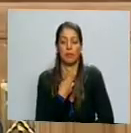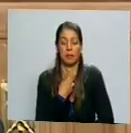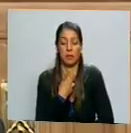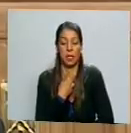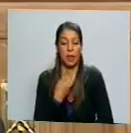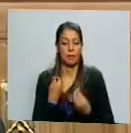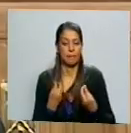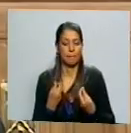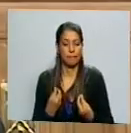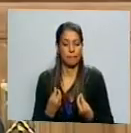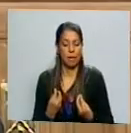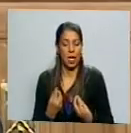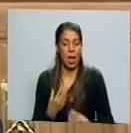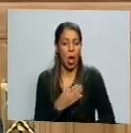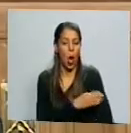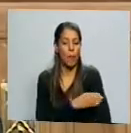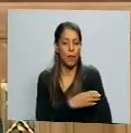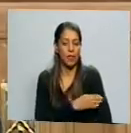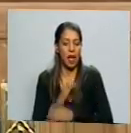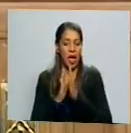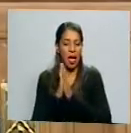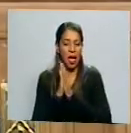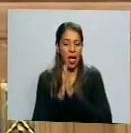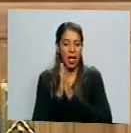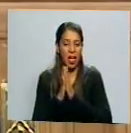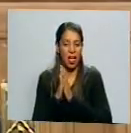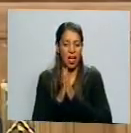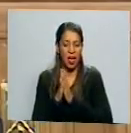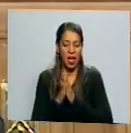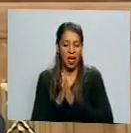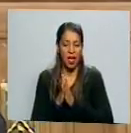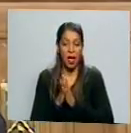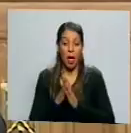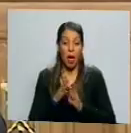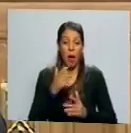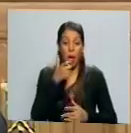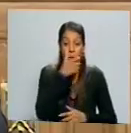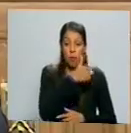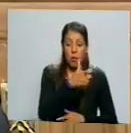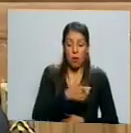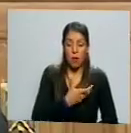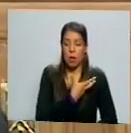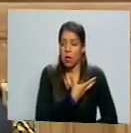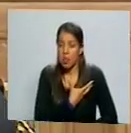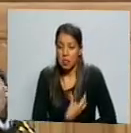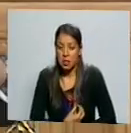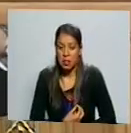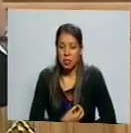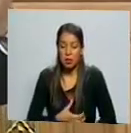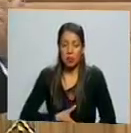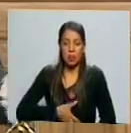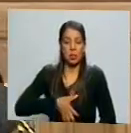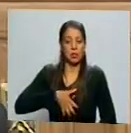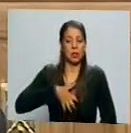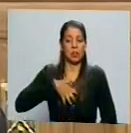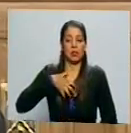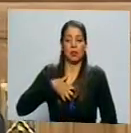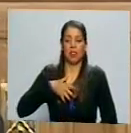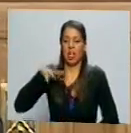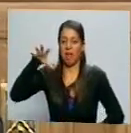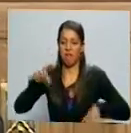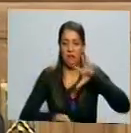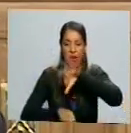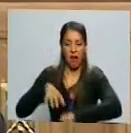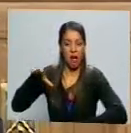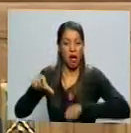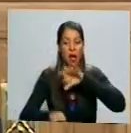para situaciones de levantamiento social, mejor conocido como saqueo.